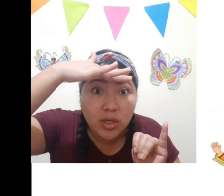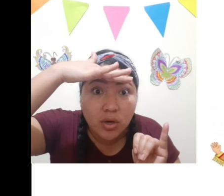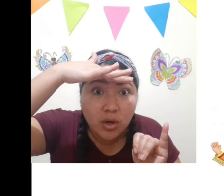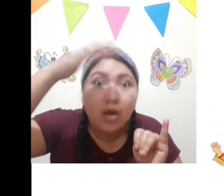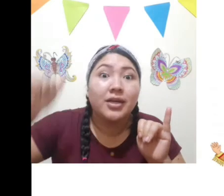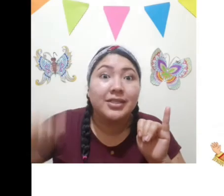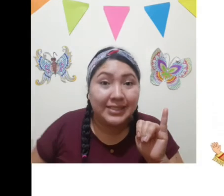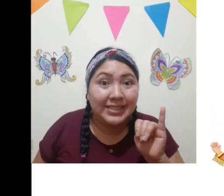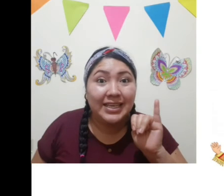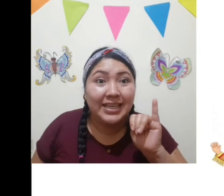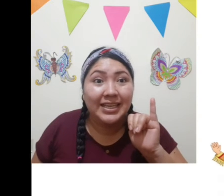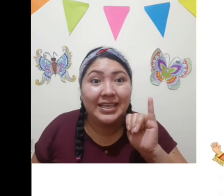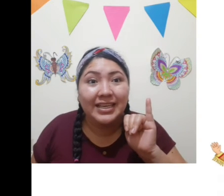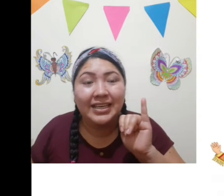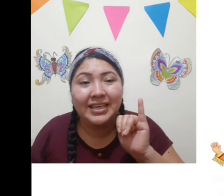color amarillo